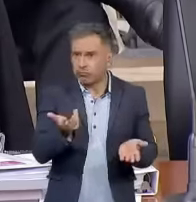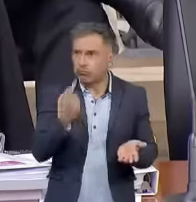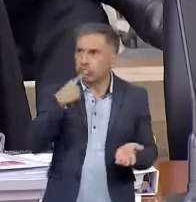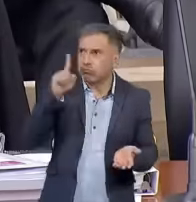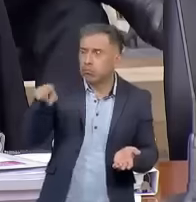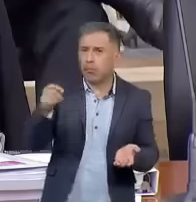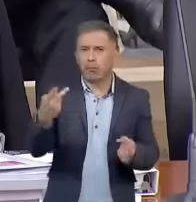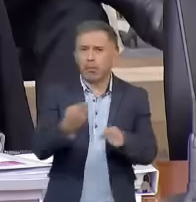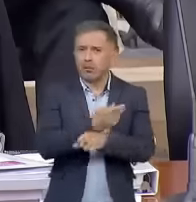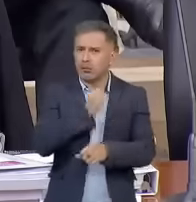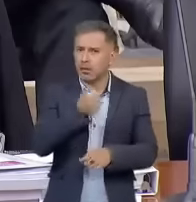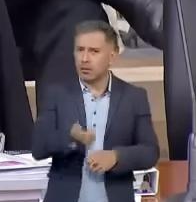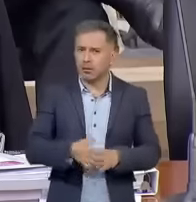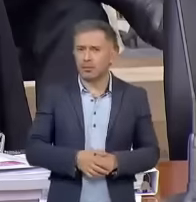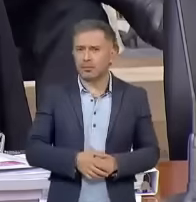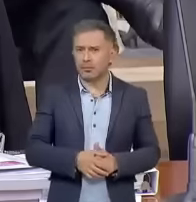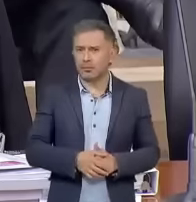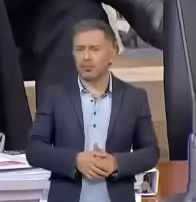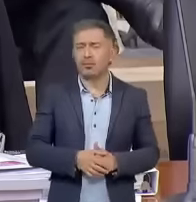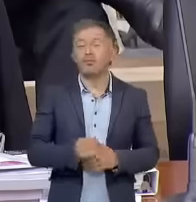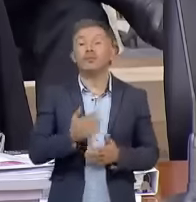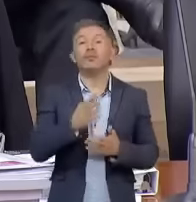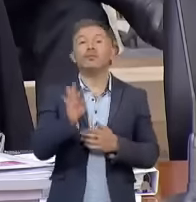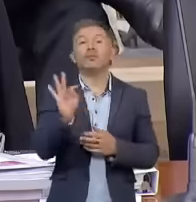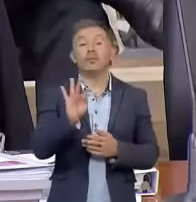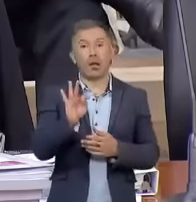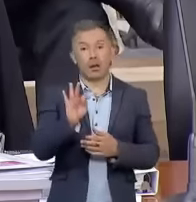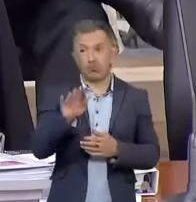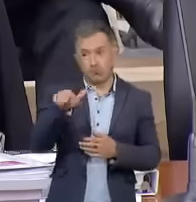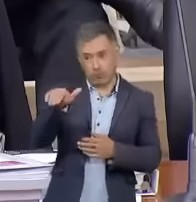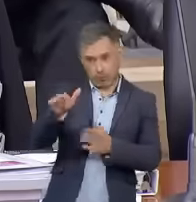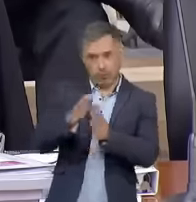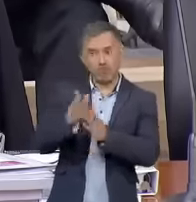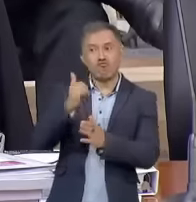petición de una posible coacción del